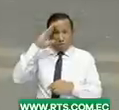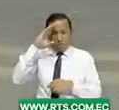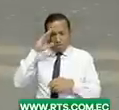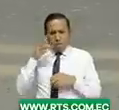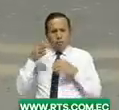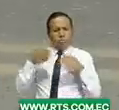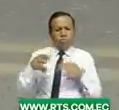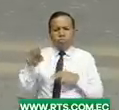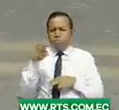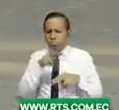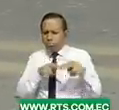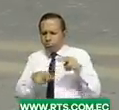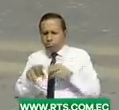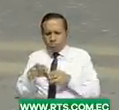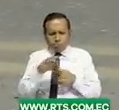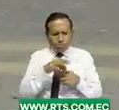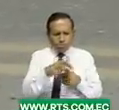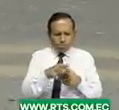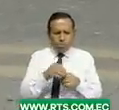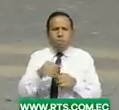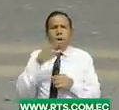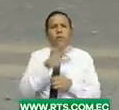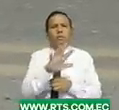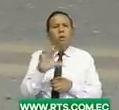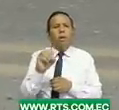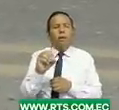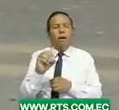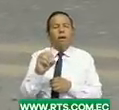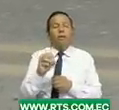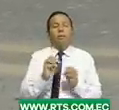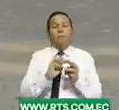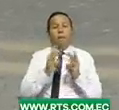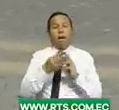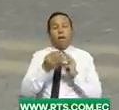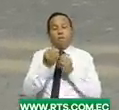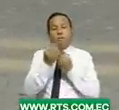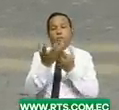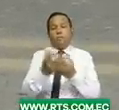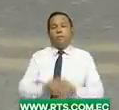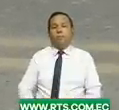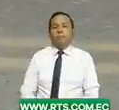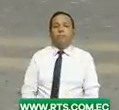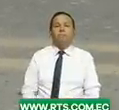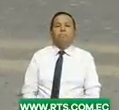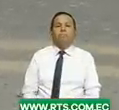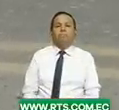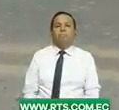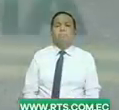indicios balísticos. En Milagro, informó Miguel Laje.